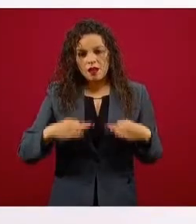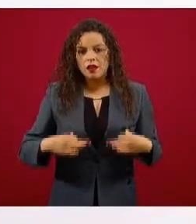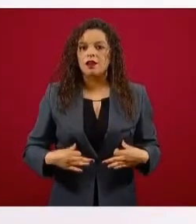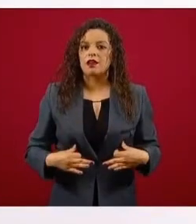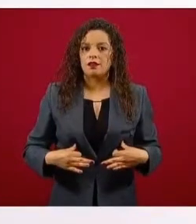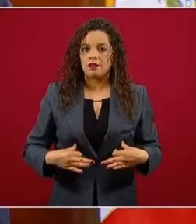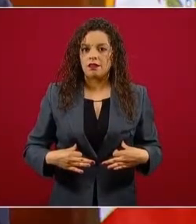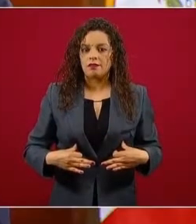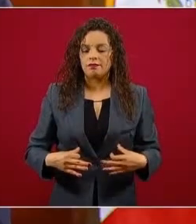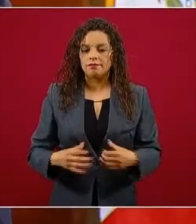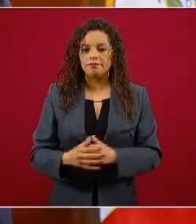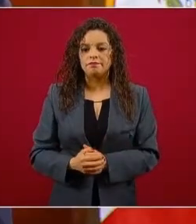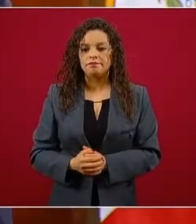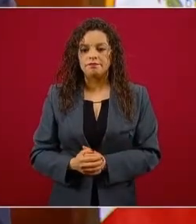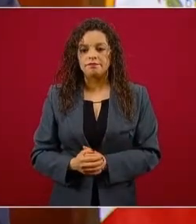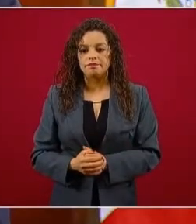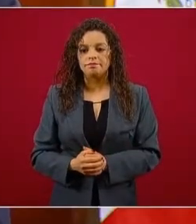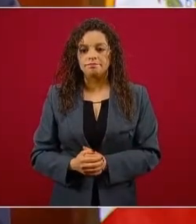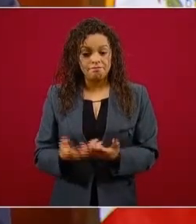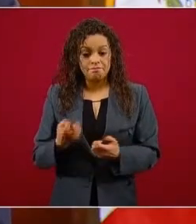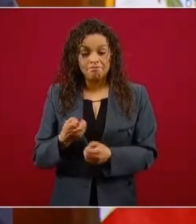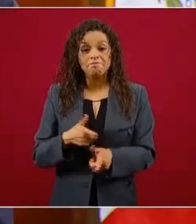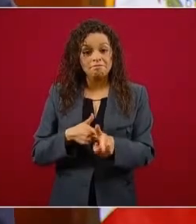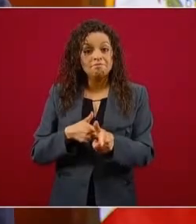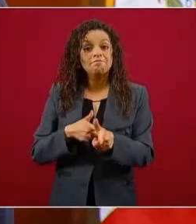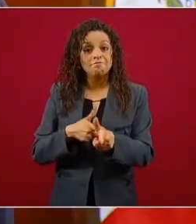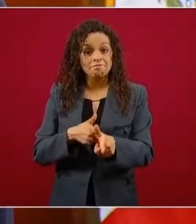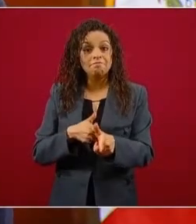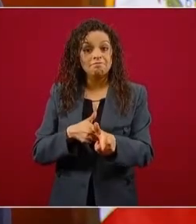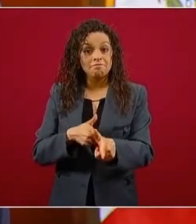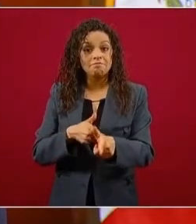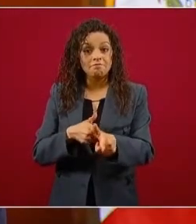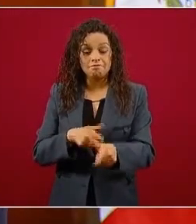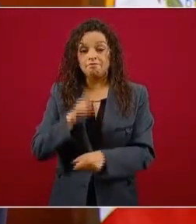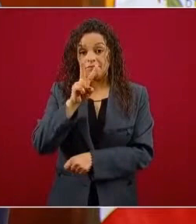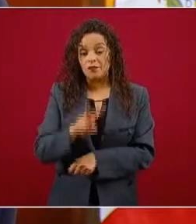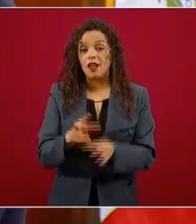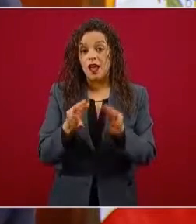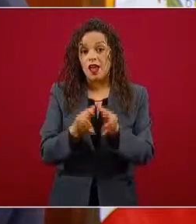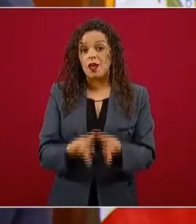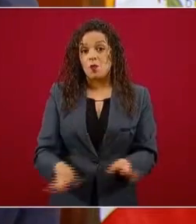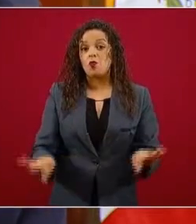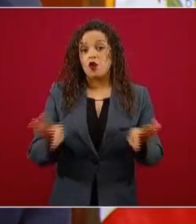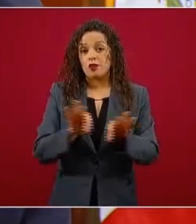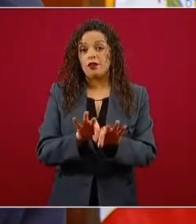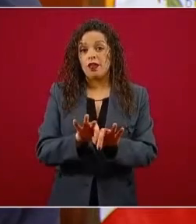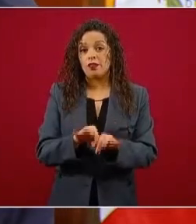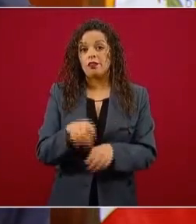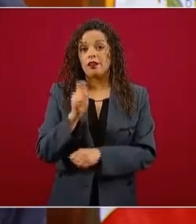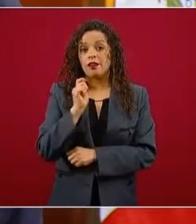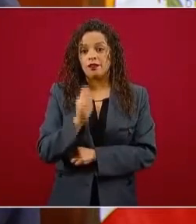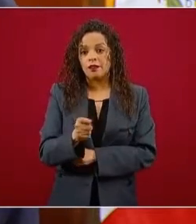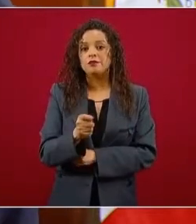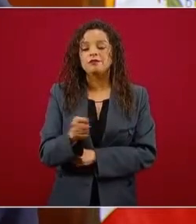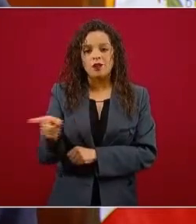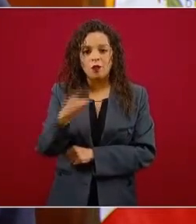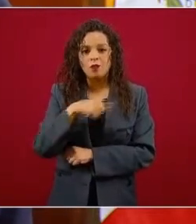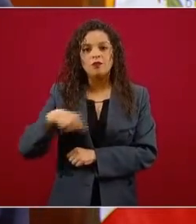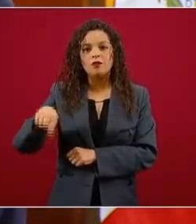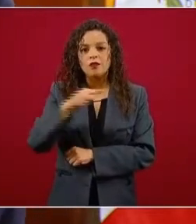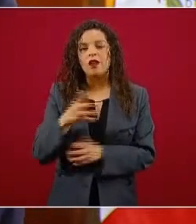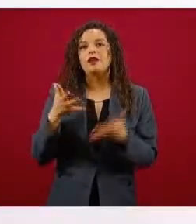Y continúa, y eso es muy importante, encendida la llama de la